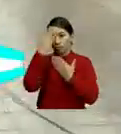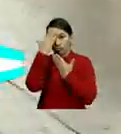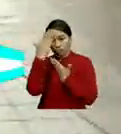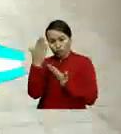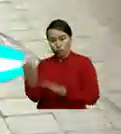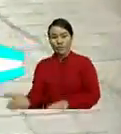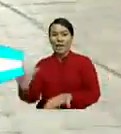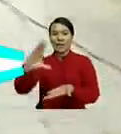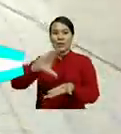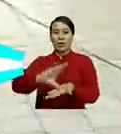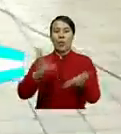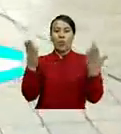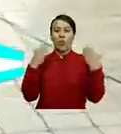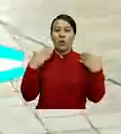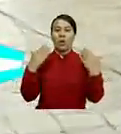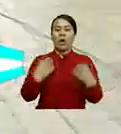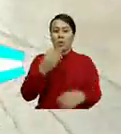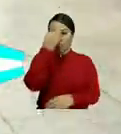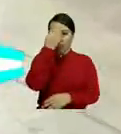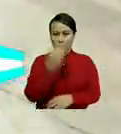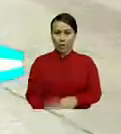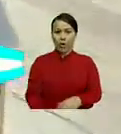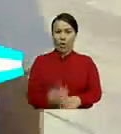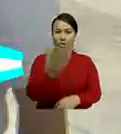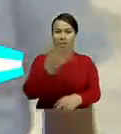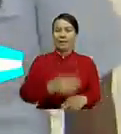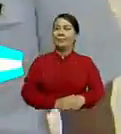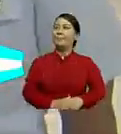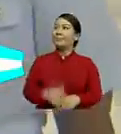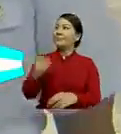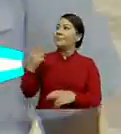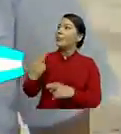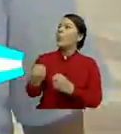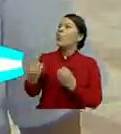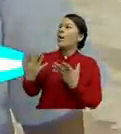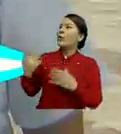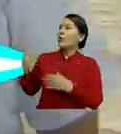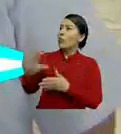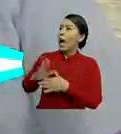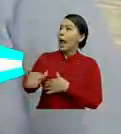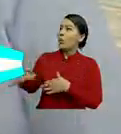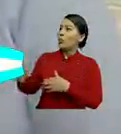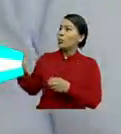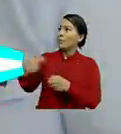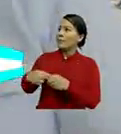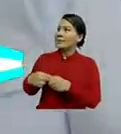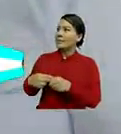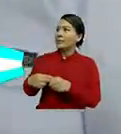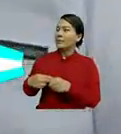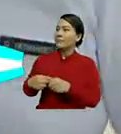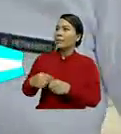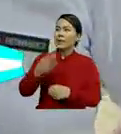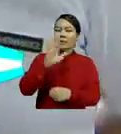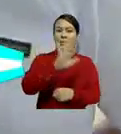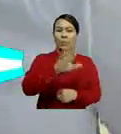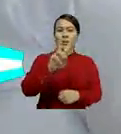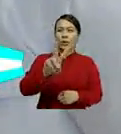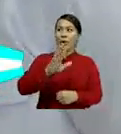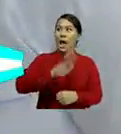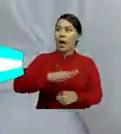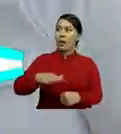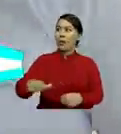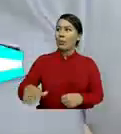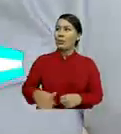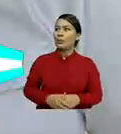Perla del Pacífico. Buenos días, ¿cómo le va, caballero? Buenos días. ¿Con cuántos estudiantes usted participa hoy? Estamos con 52 estudiantes que